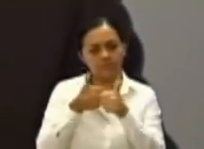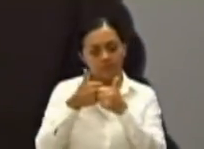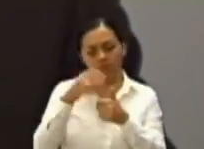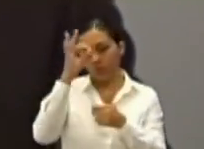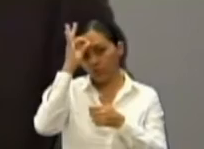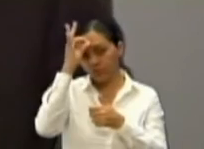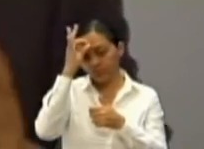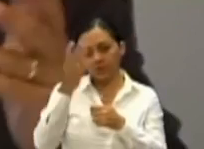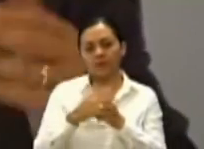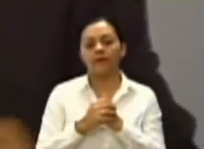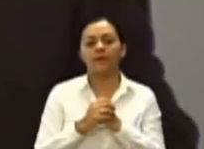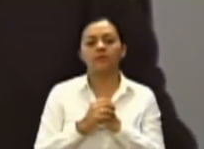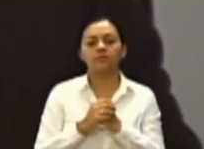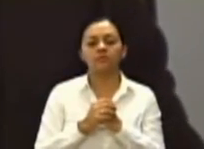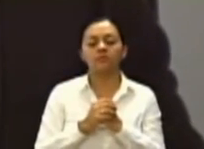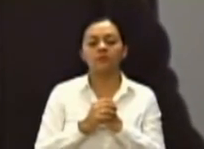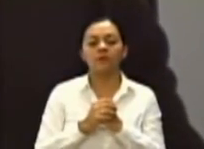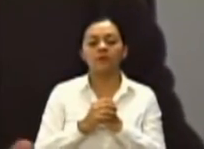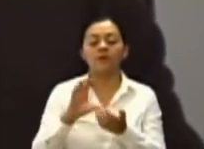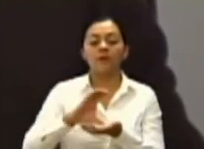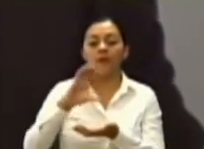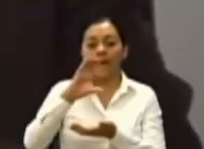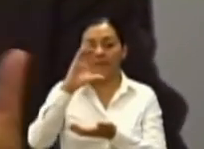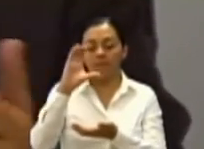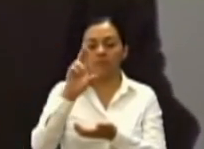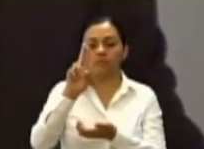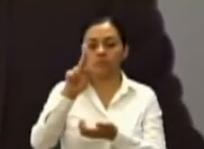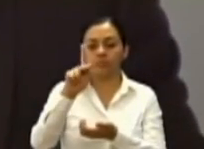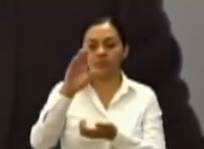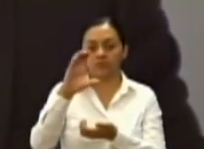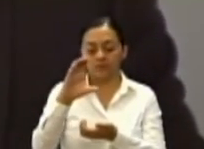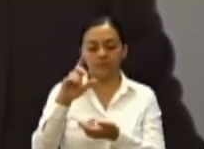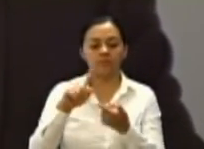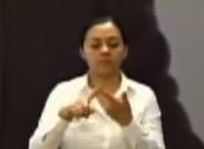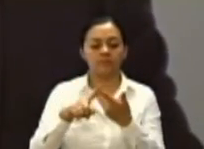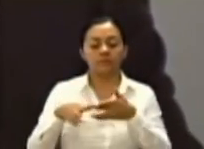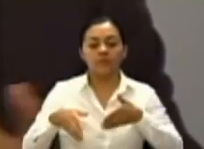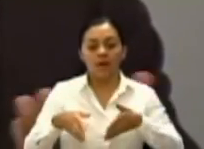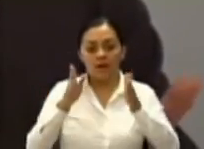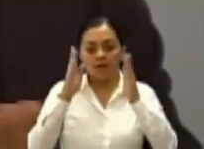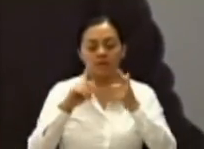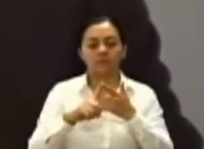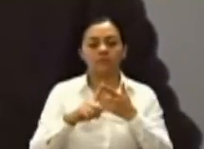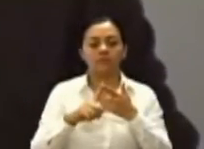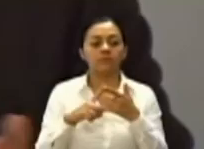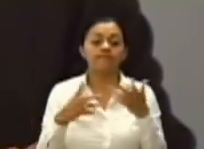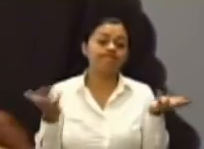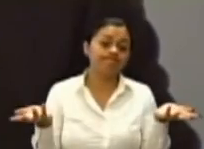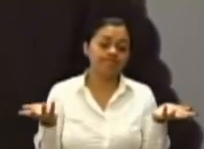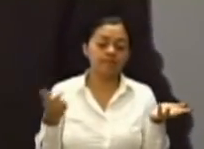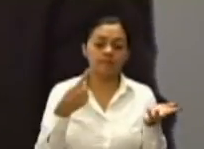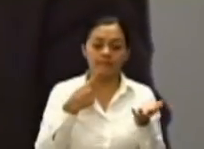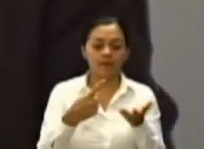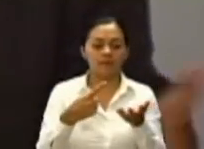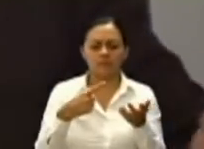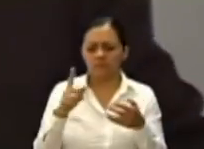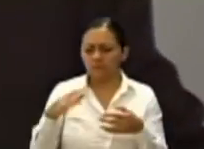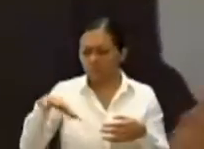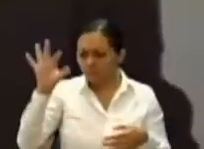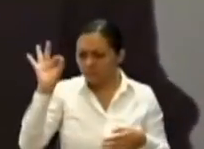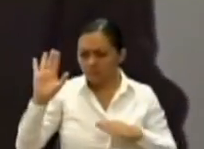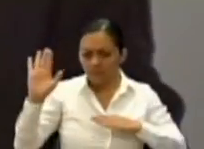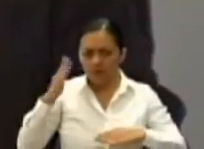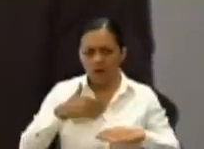hospitales colegios o países a carreteras y no encontrarnos con lo que nosotros nos encontramos todo